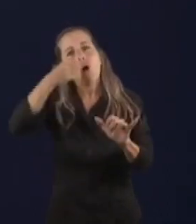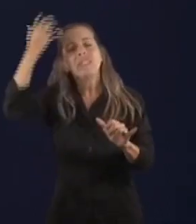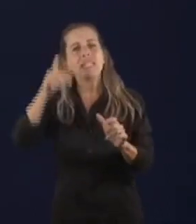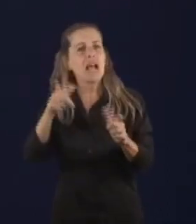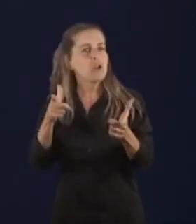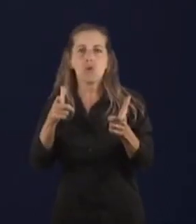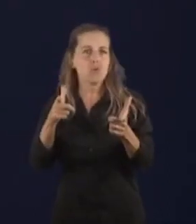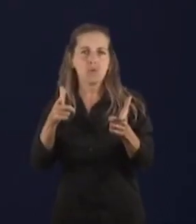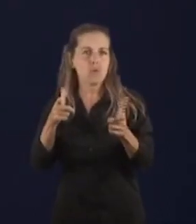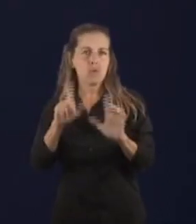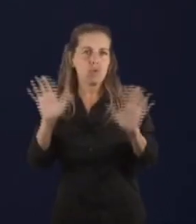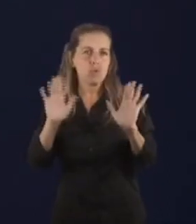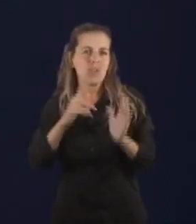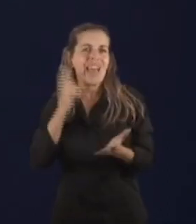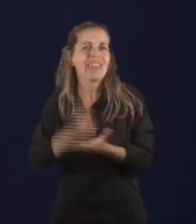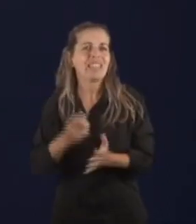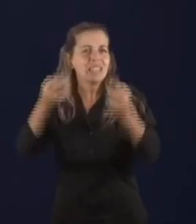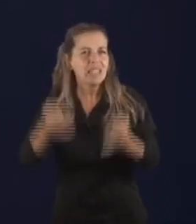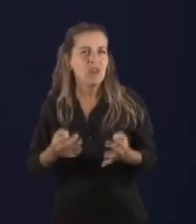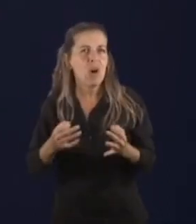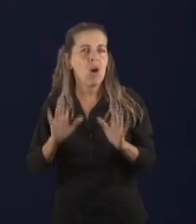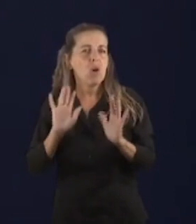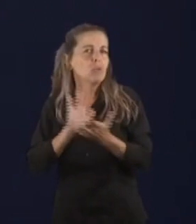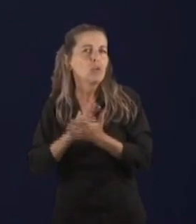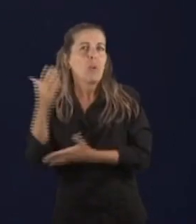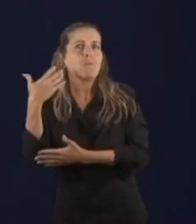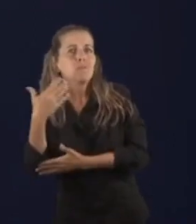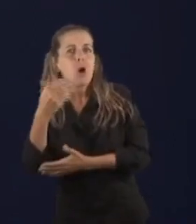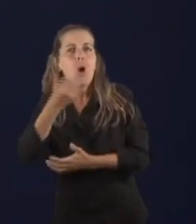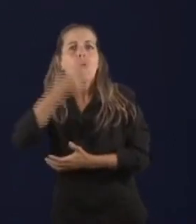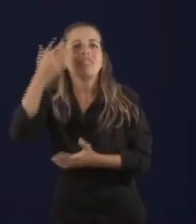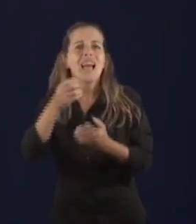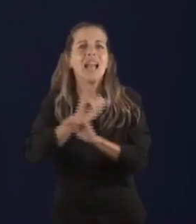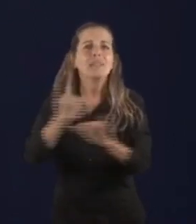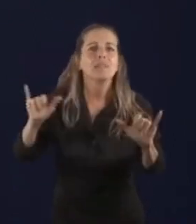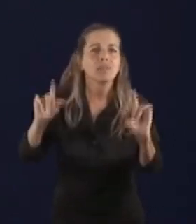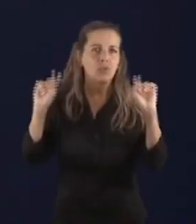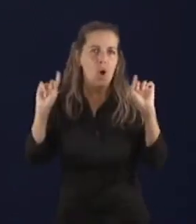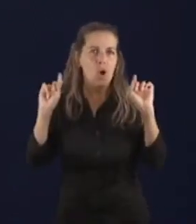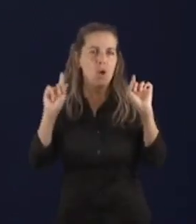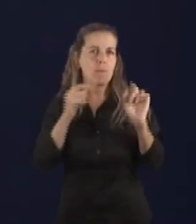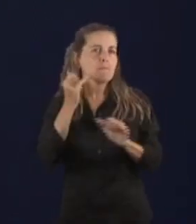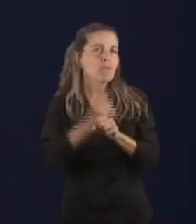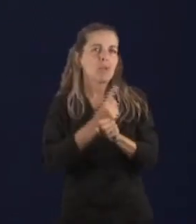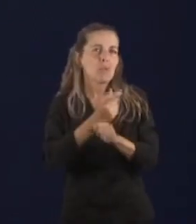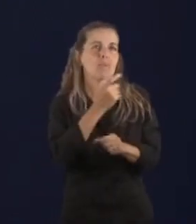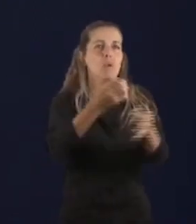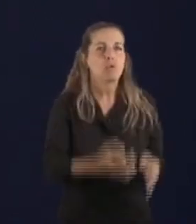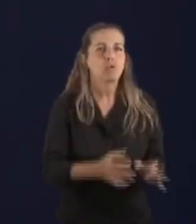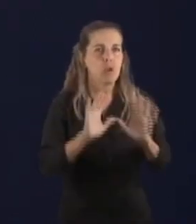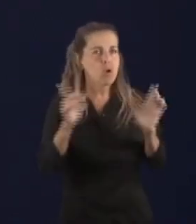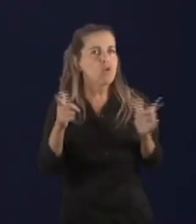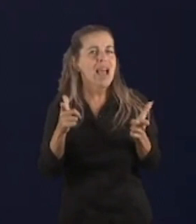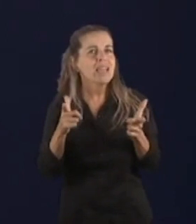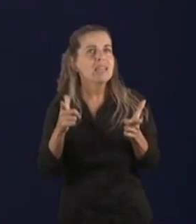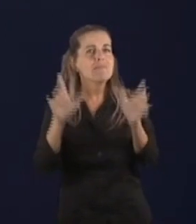definido eh No no te lo podría definir entiendo que no pero no te lo puedo definir pero todavía no hay nada no